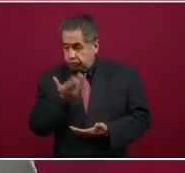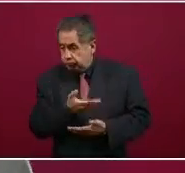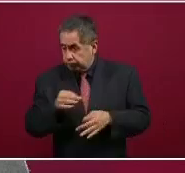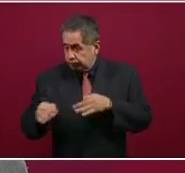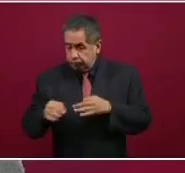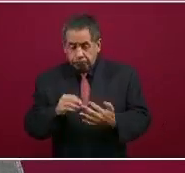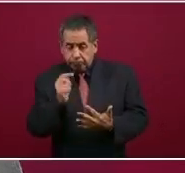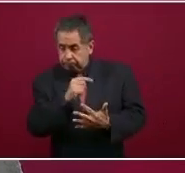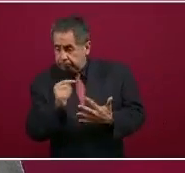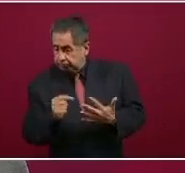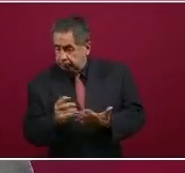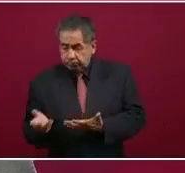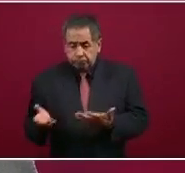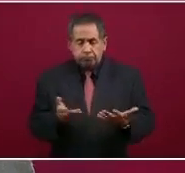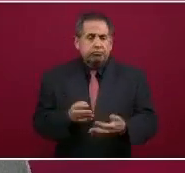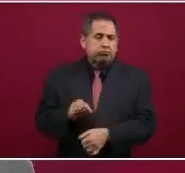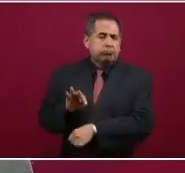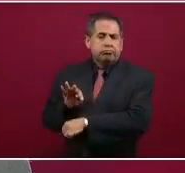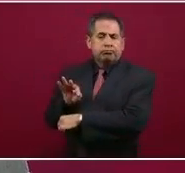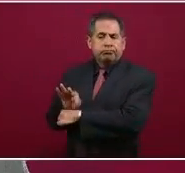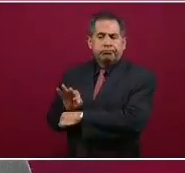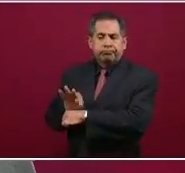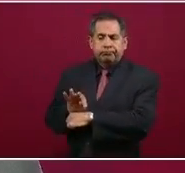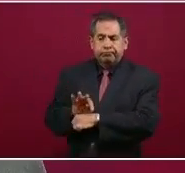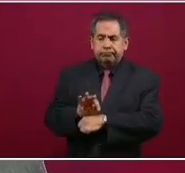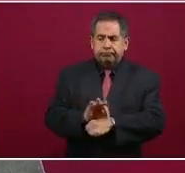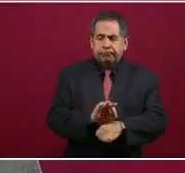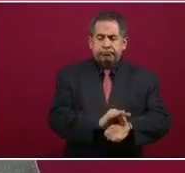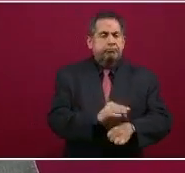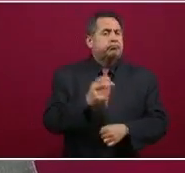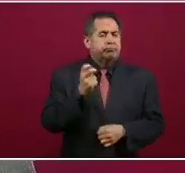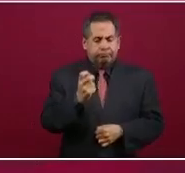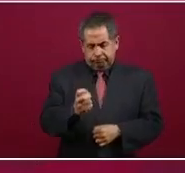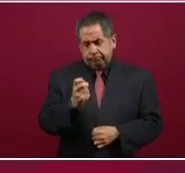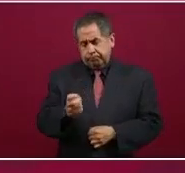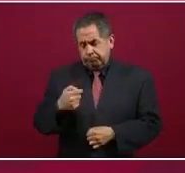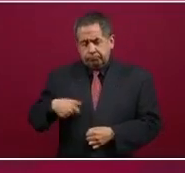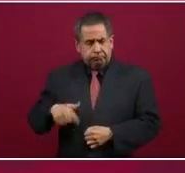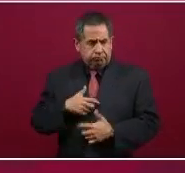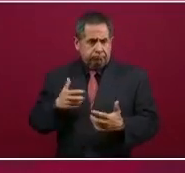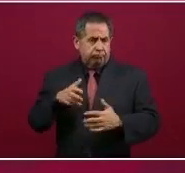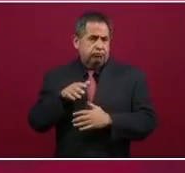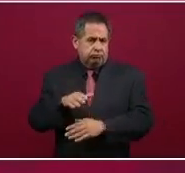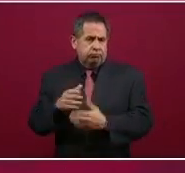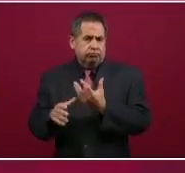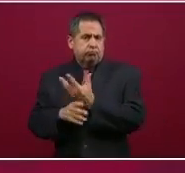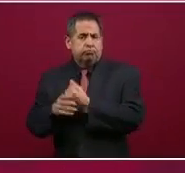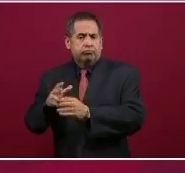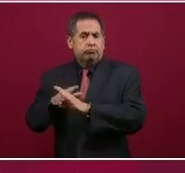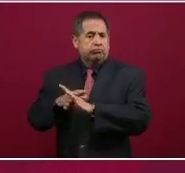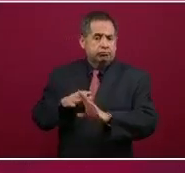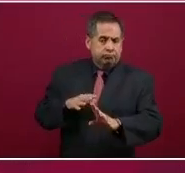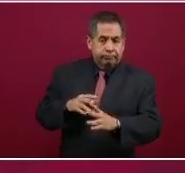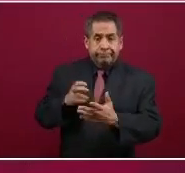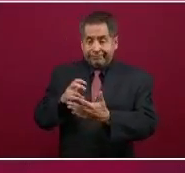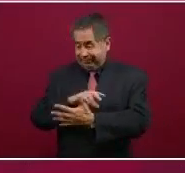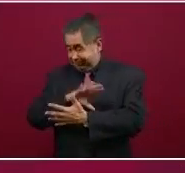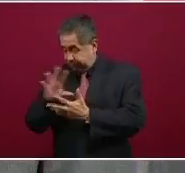y protegerlos. Todo lo que hemos hecho en esta materia se va a